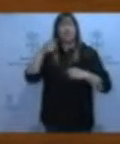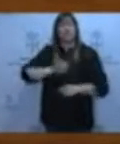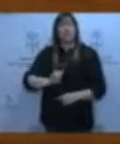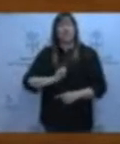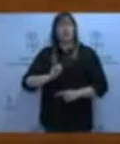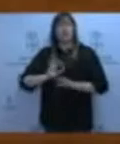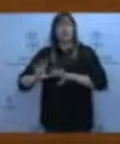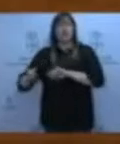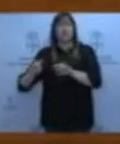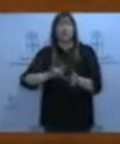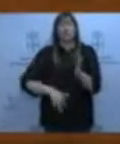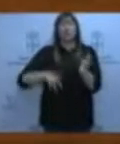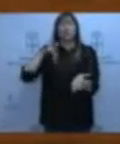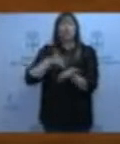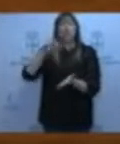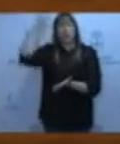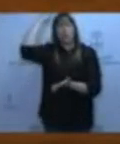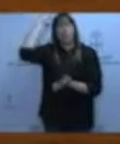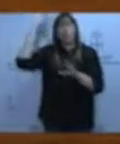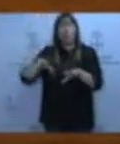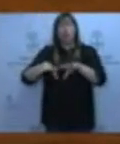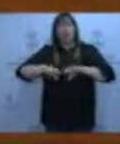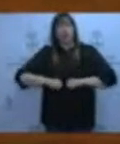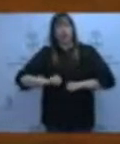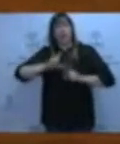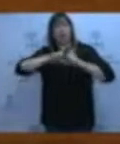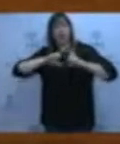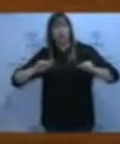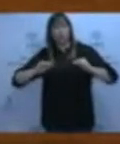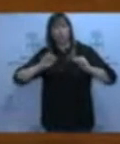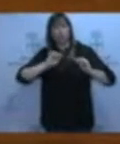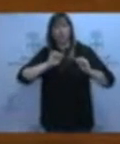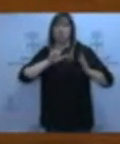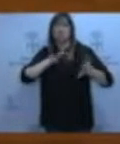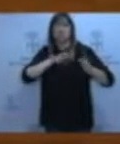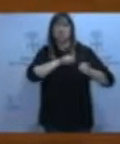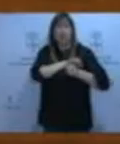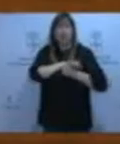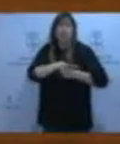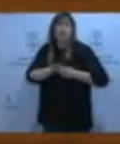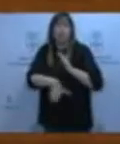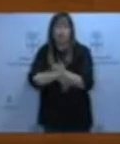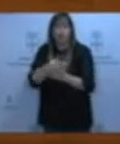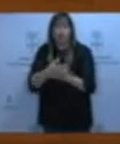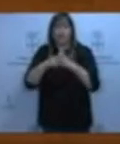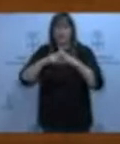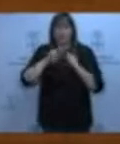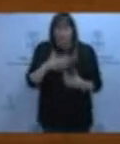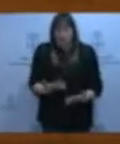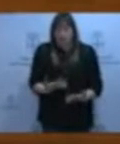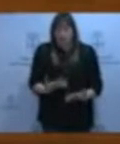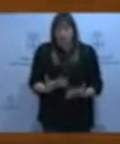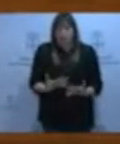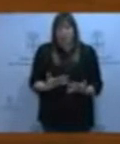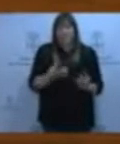ligada a la monarquía asturiana, cuyas consecuencias de una u otra forma llegan hasta nuestros días. Se trata de un enclave en el que se entrelazan